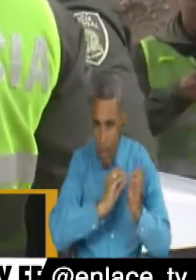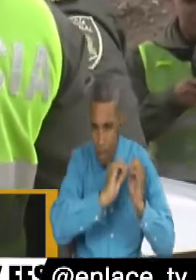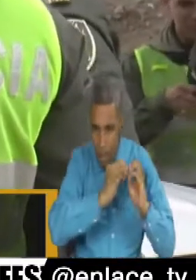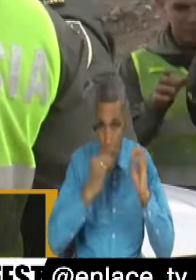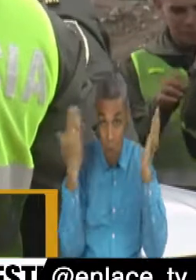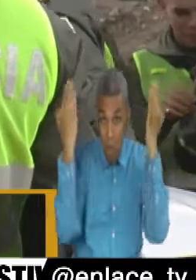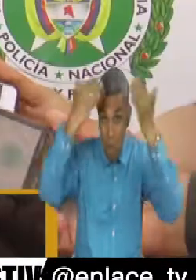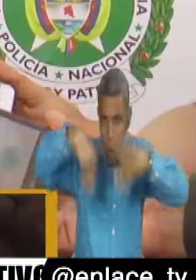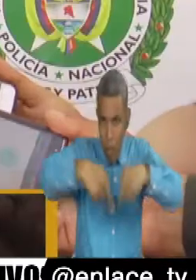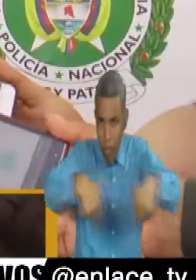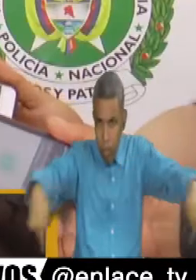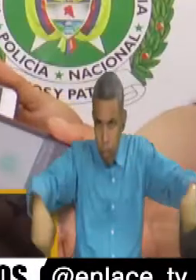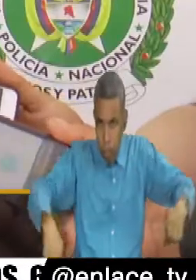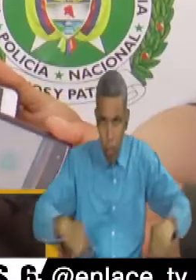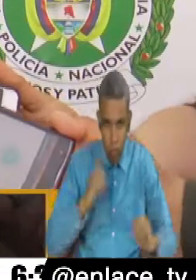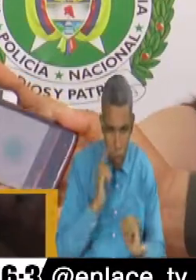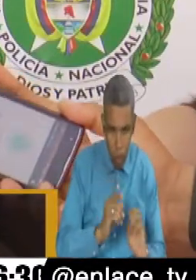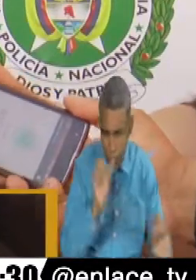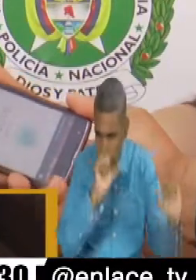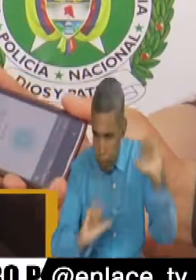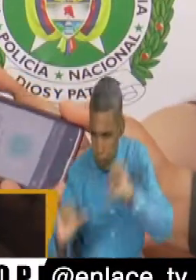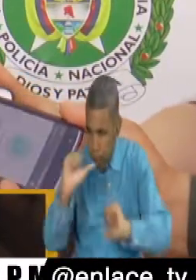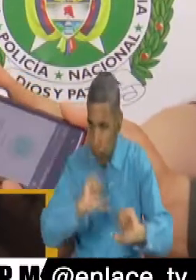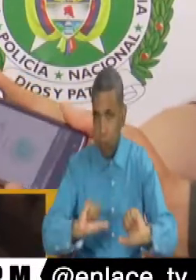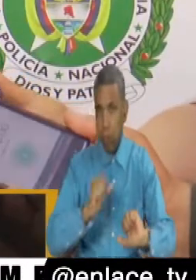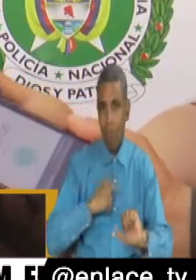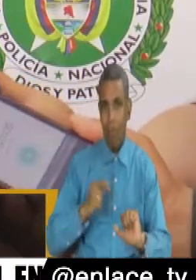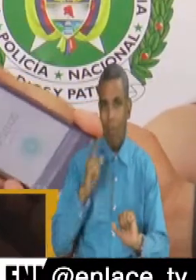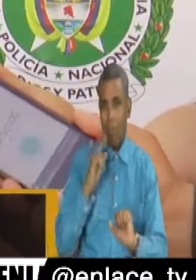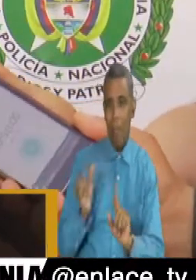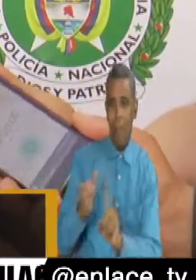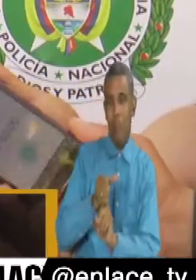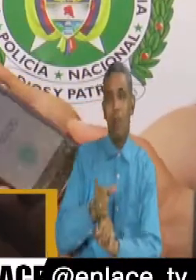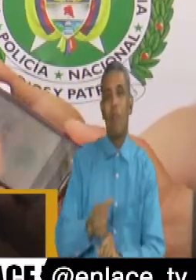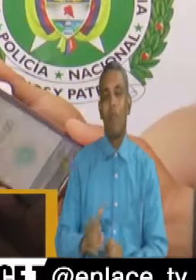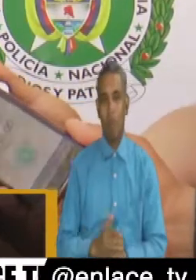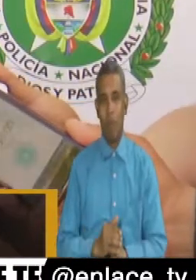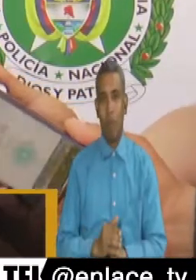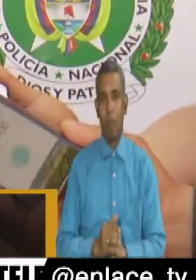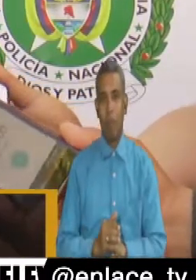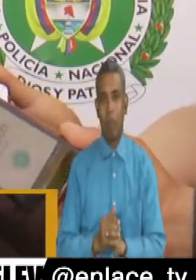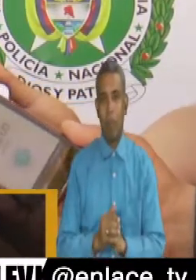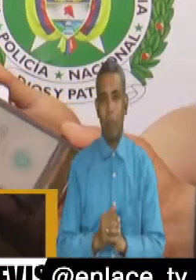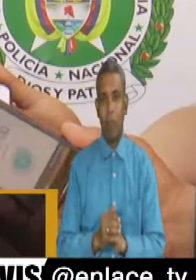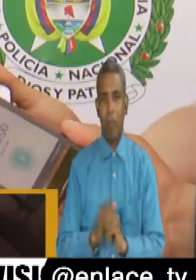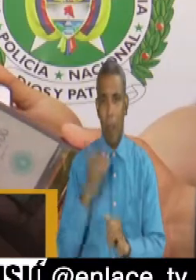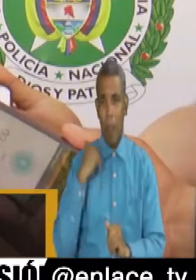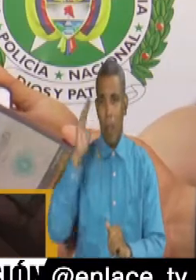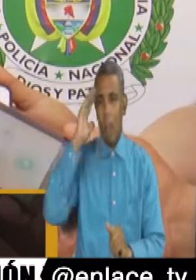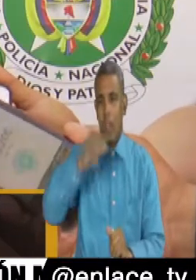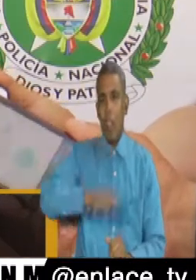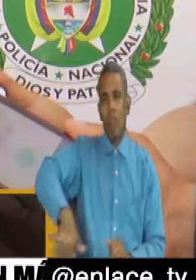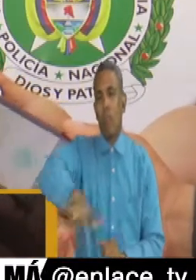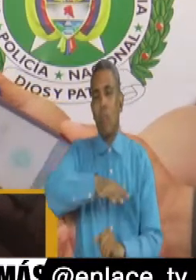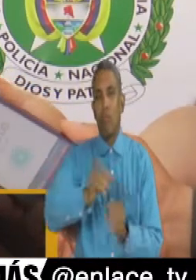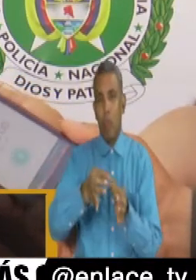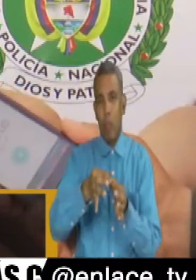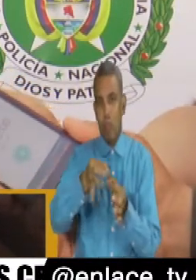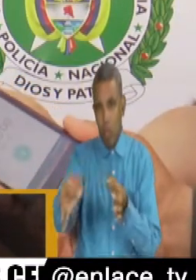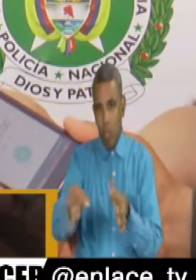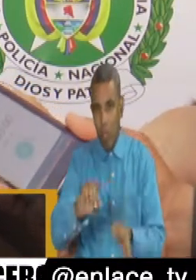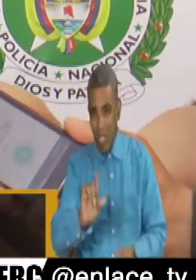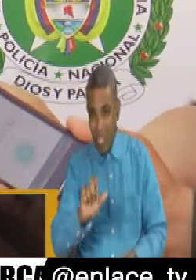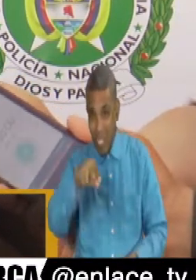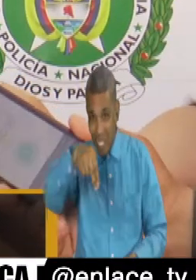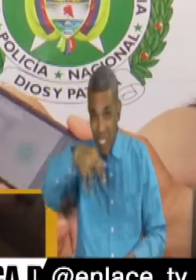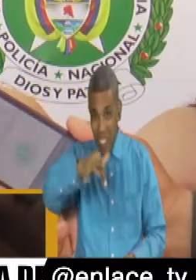Rosa, sur de Bolívar. En Santa Rosa, nuestra Policía Nacional, en compañía del Ejército Nacional, ubica y destruye un laboratorio